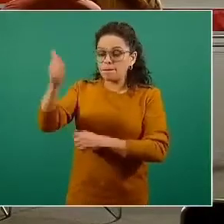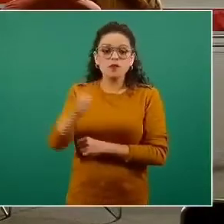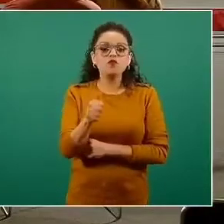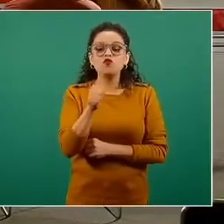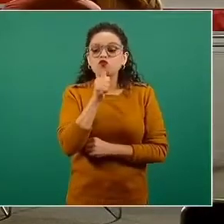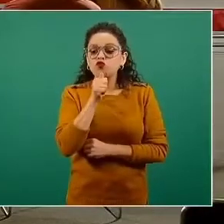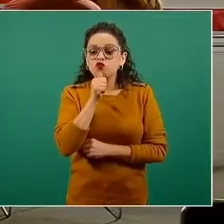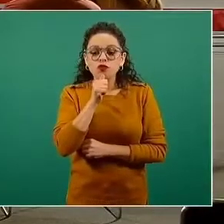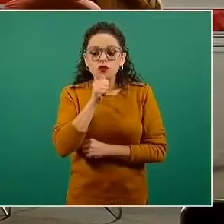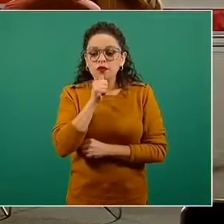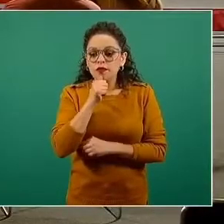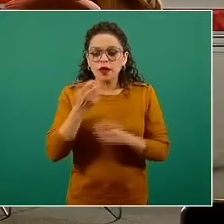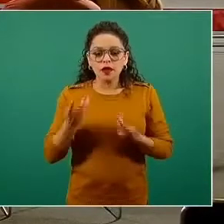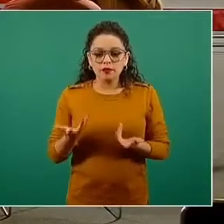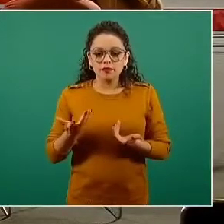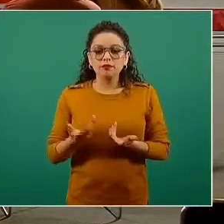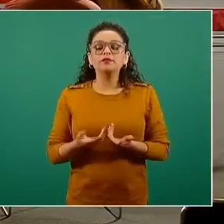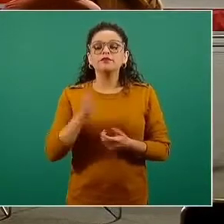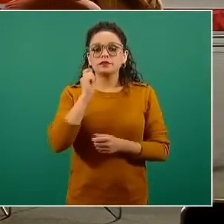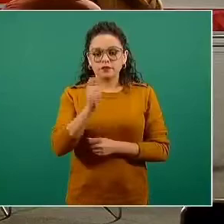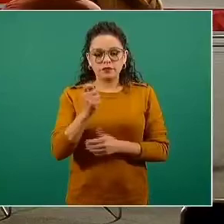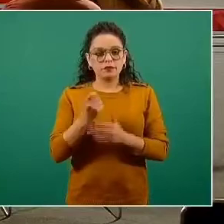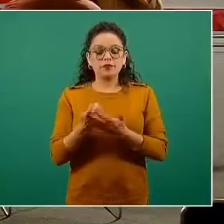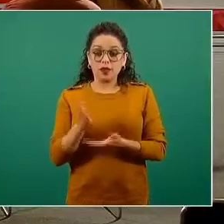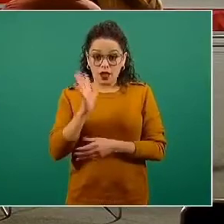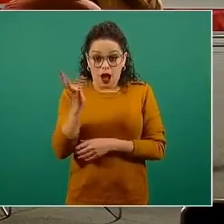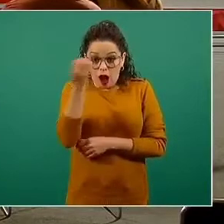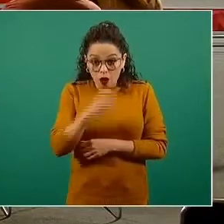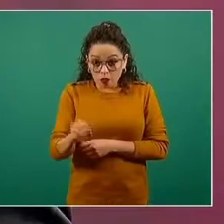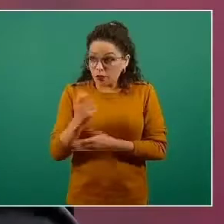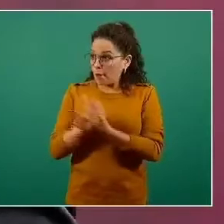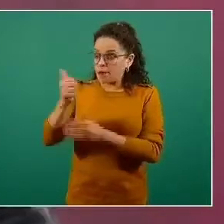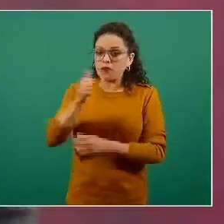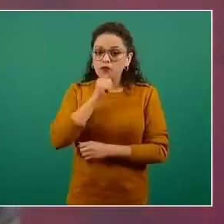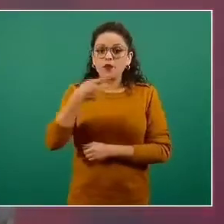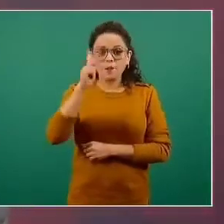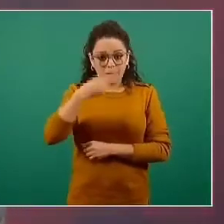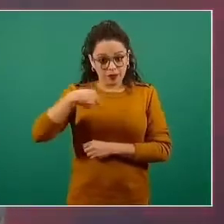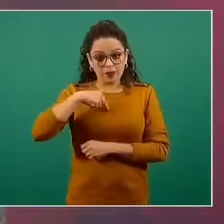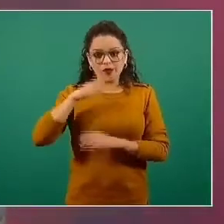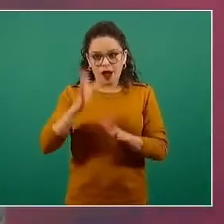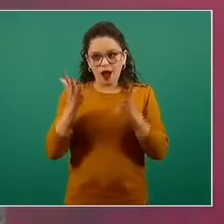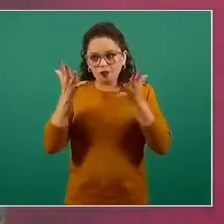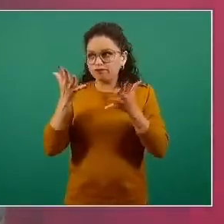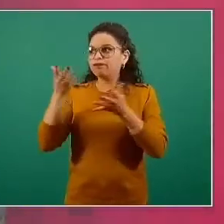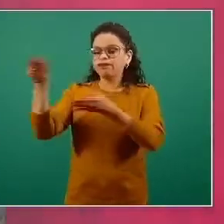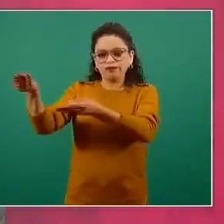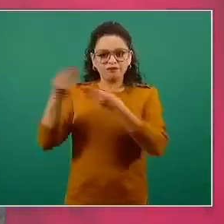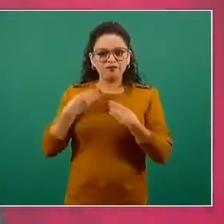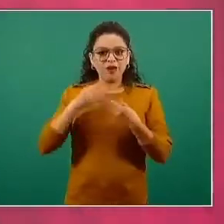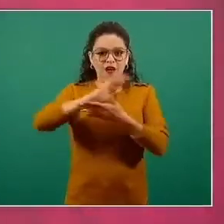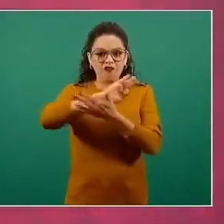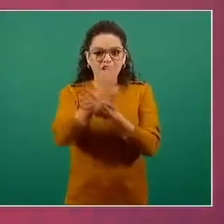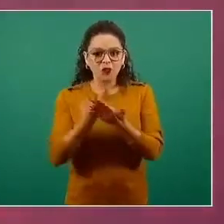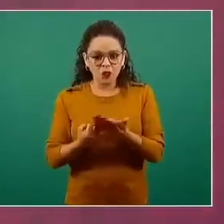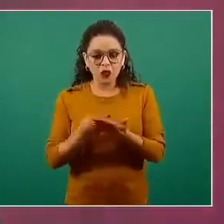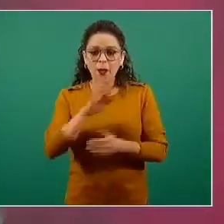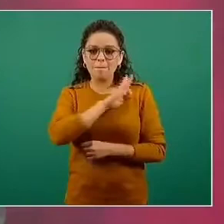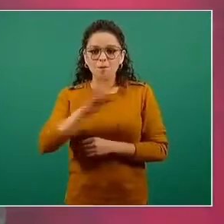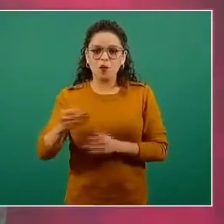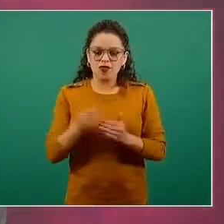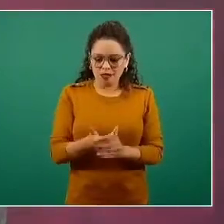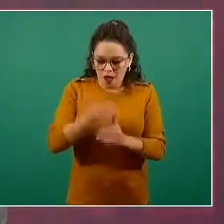estamos propiamente sujetos a la obligación de pago, pero estamos deseosos que nos manden ya la factura para poder hacer el anticipo